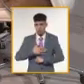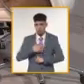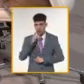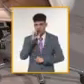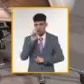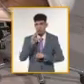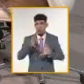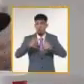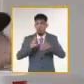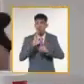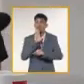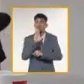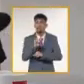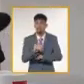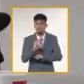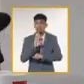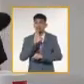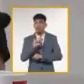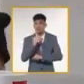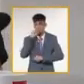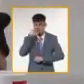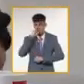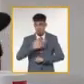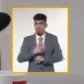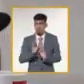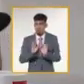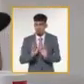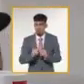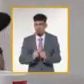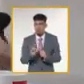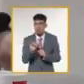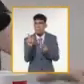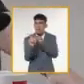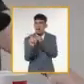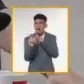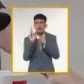de los cubanos, tanto la popular como la vulgar. Entonces eso hace que prenda todavía más entre la población.